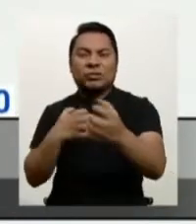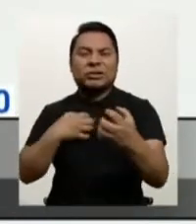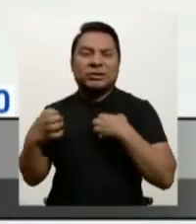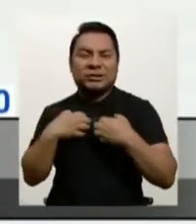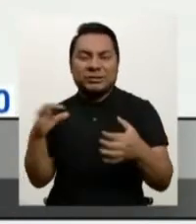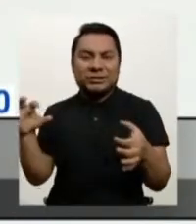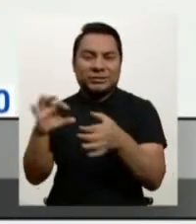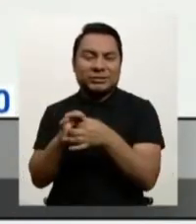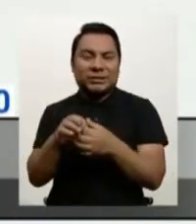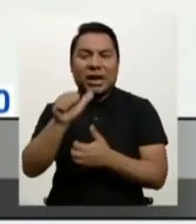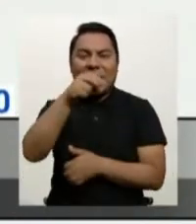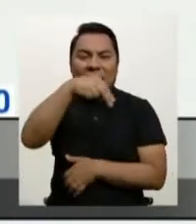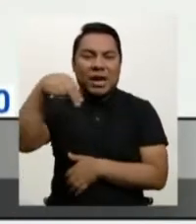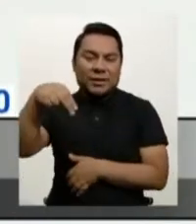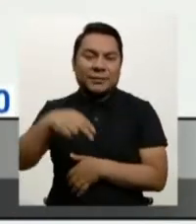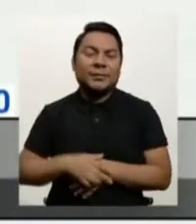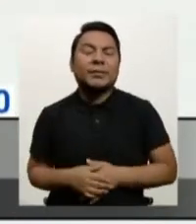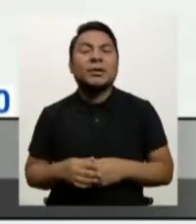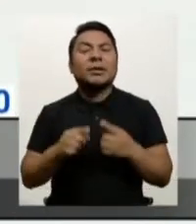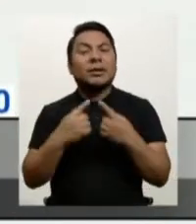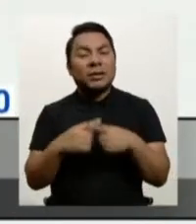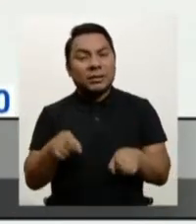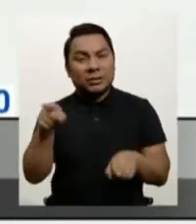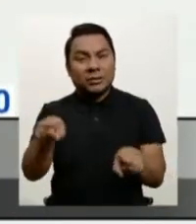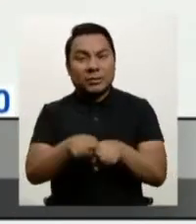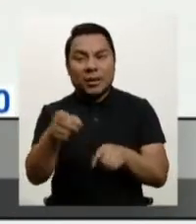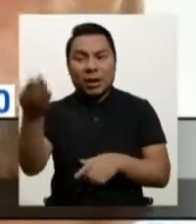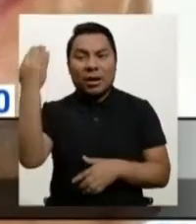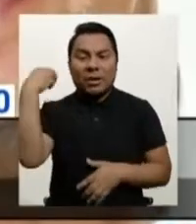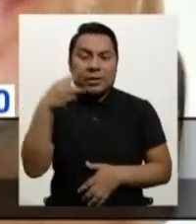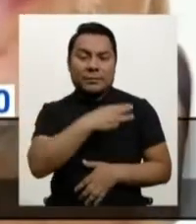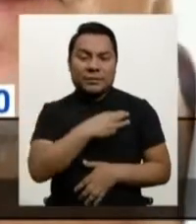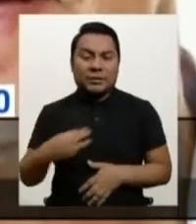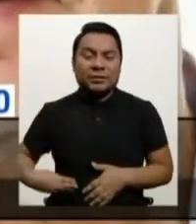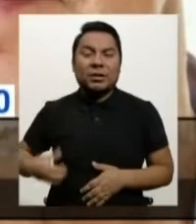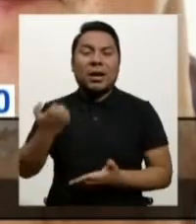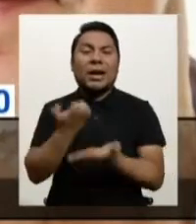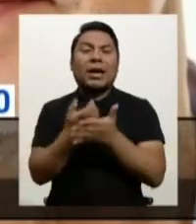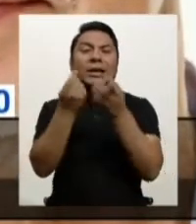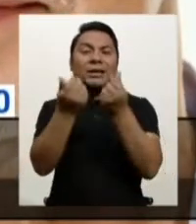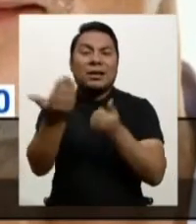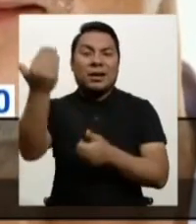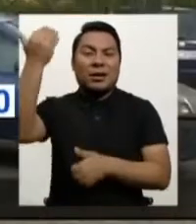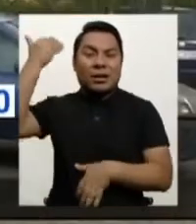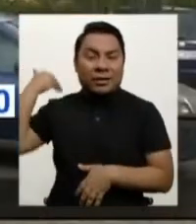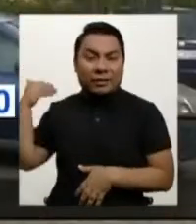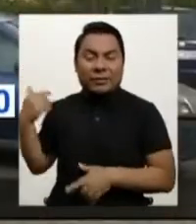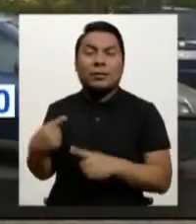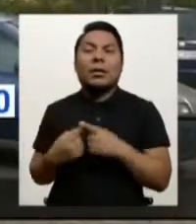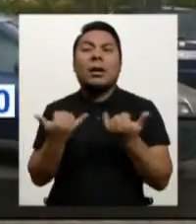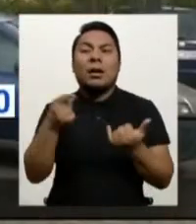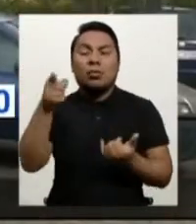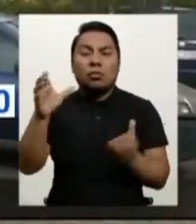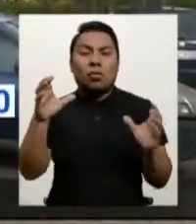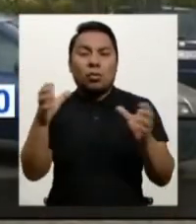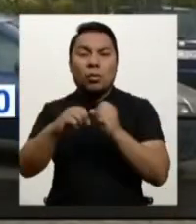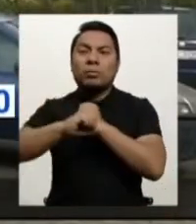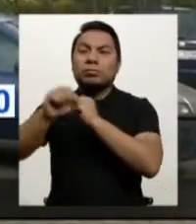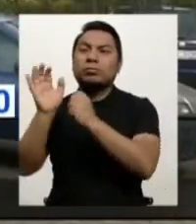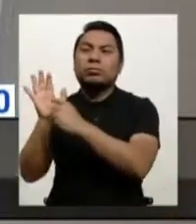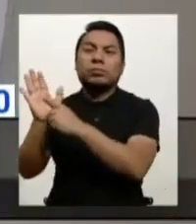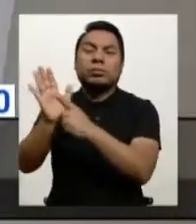que en checo significa sí. Y aunque Babis fue ministro de finanzas del régimen saliente, su campaña se ha basado principalmente en un